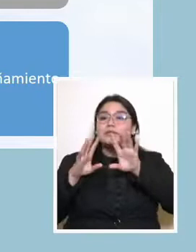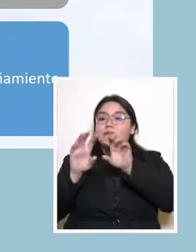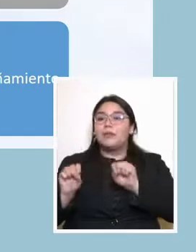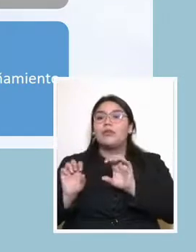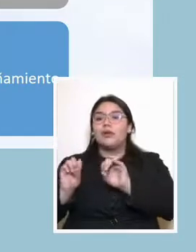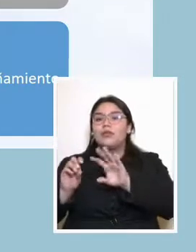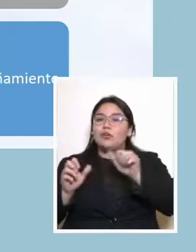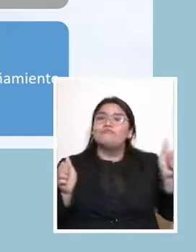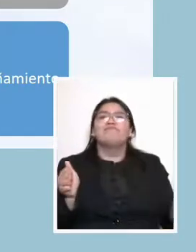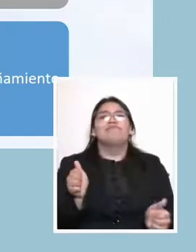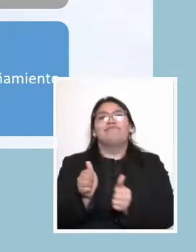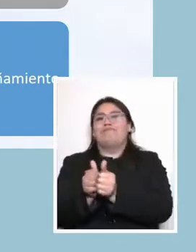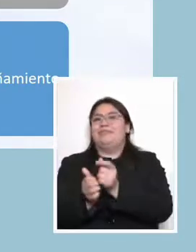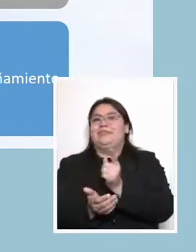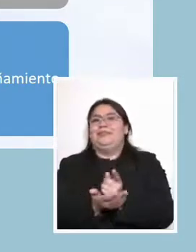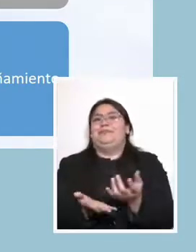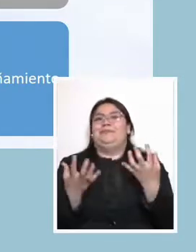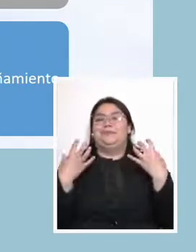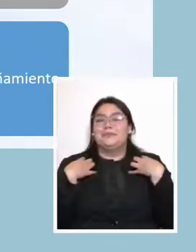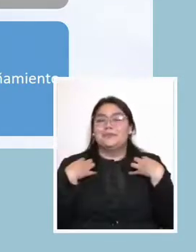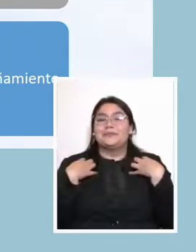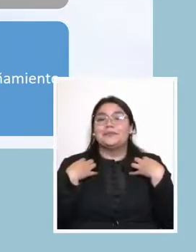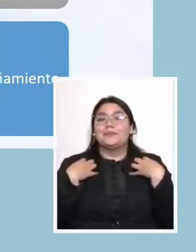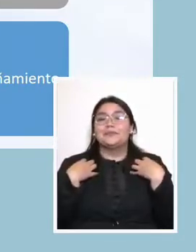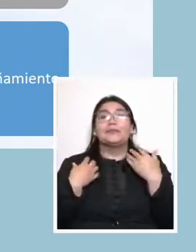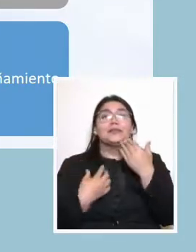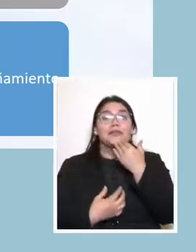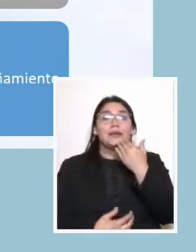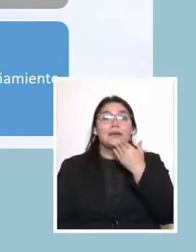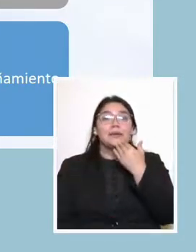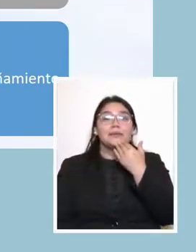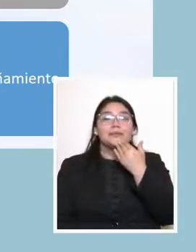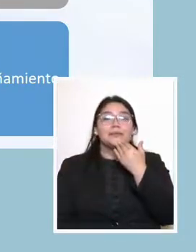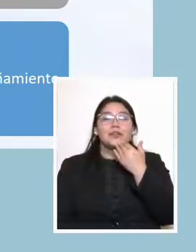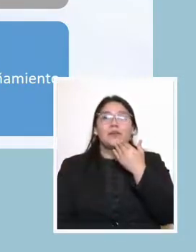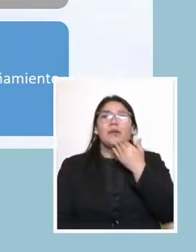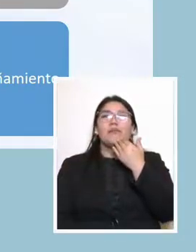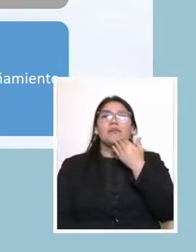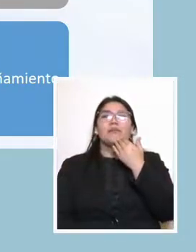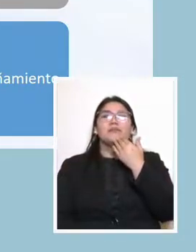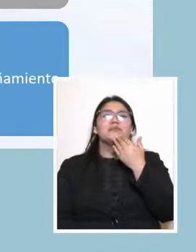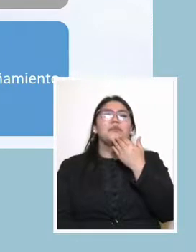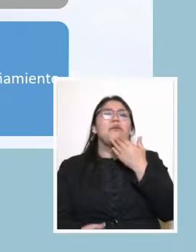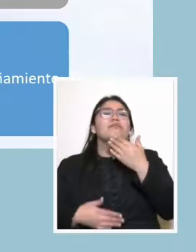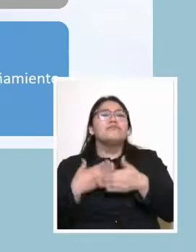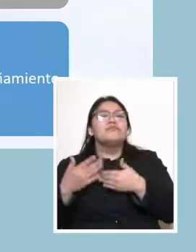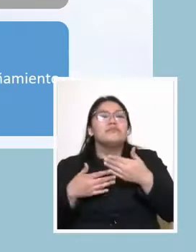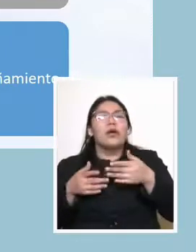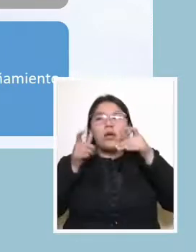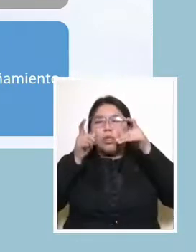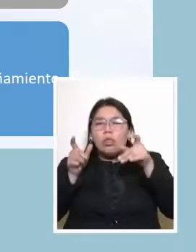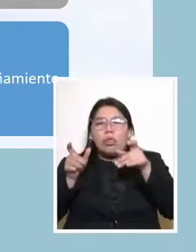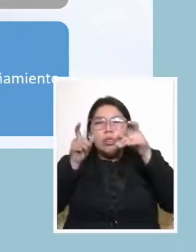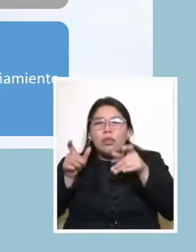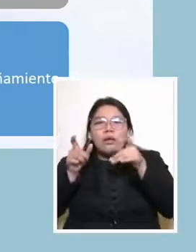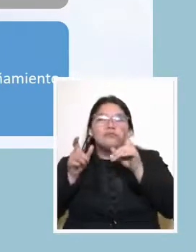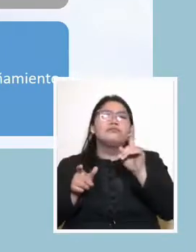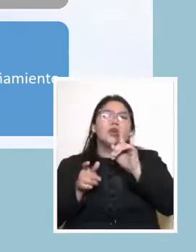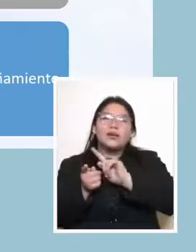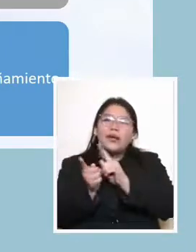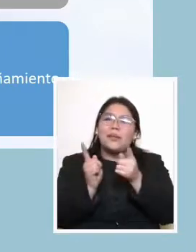educativo y cambiar, ¿no es cierto?, las lógicas de control efectivamente por lógicas de acompañamiento, con recursos,